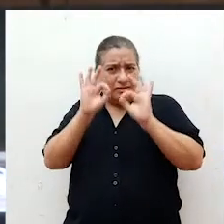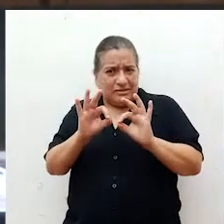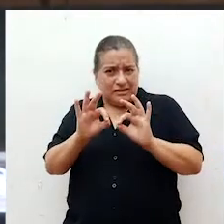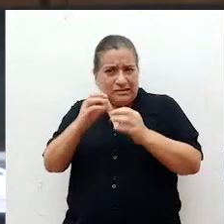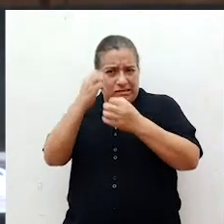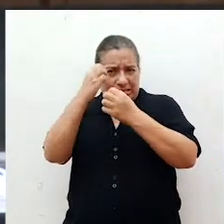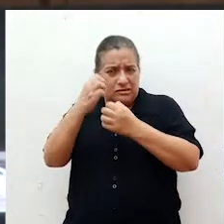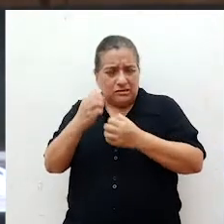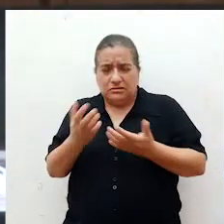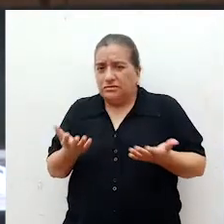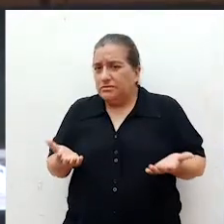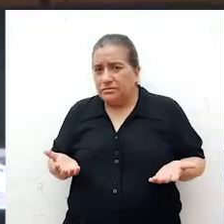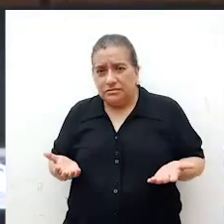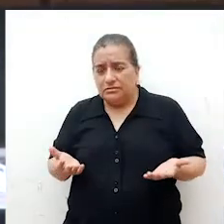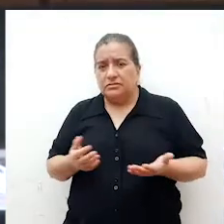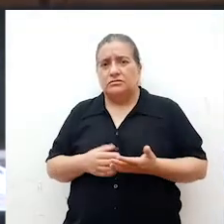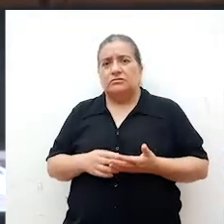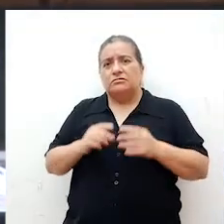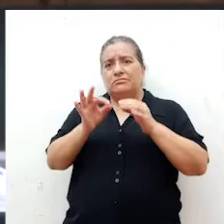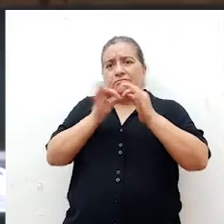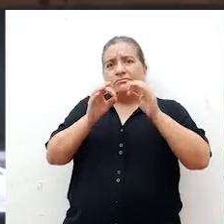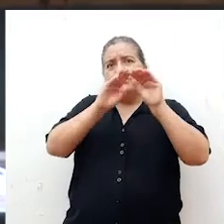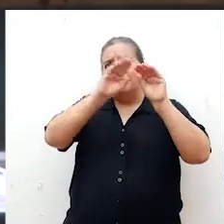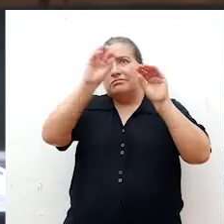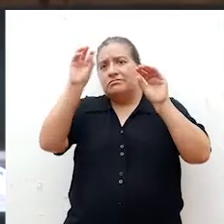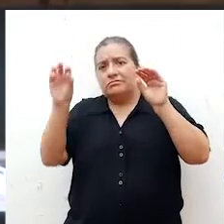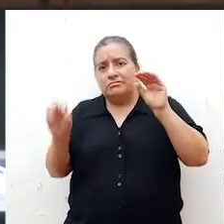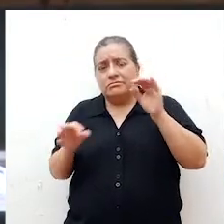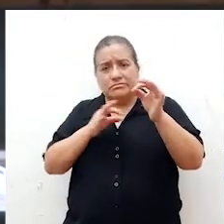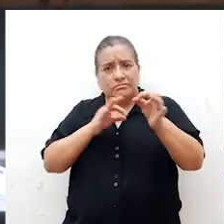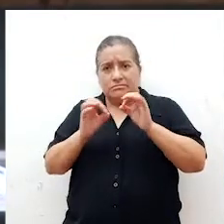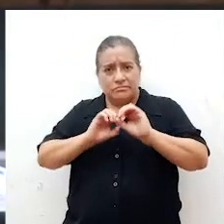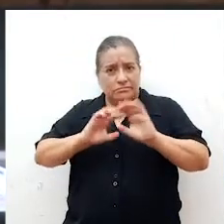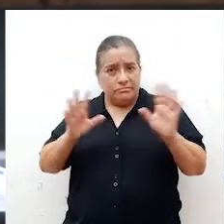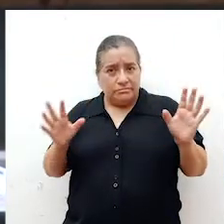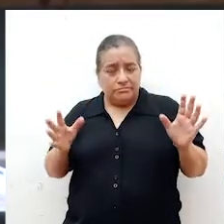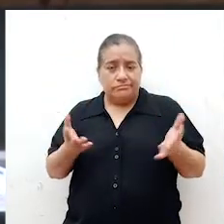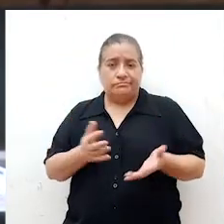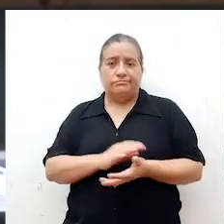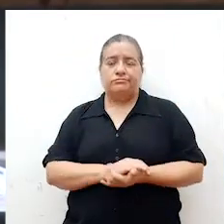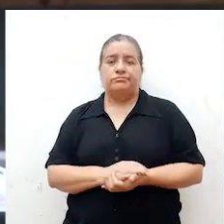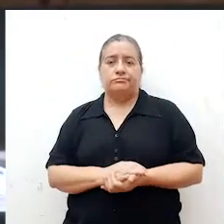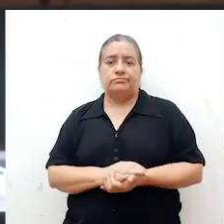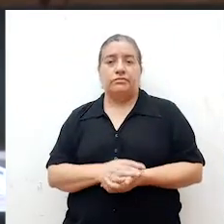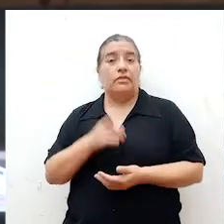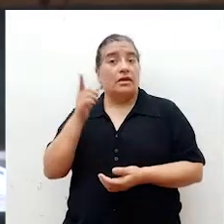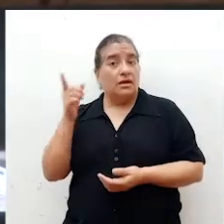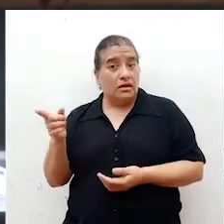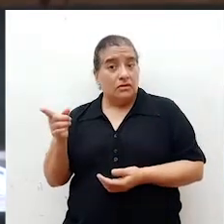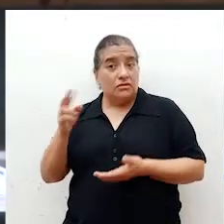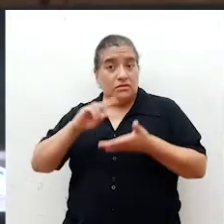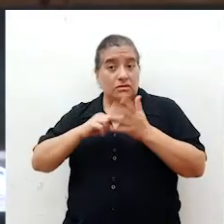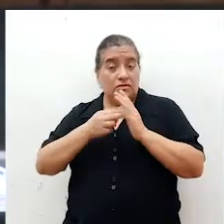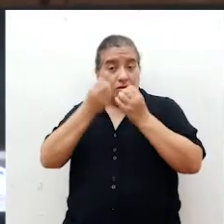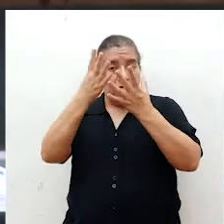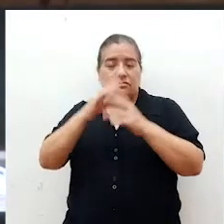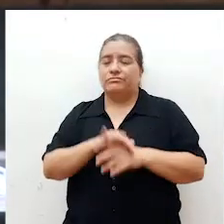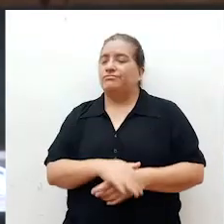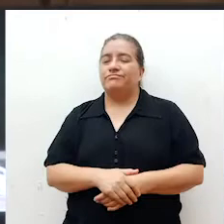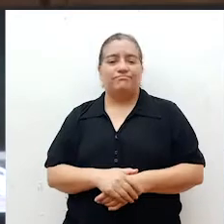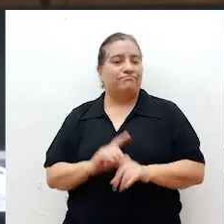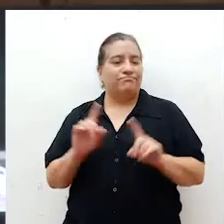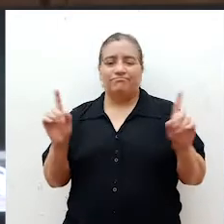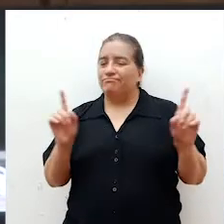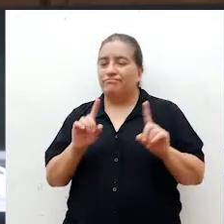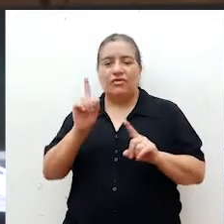¿Algún otro colega? La colega de Canal 7. Hola, ¿qué tal? Buenos días.